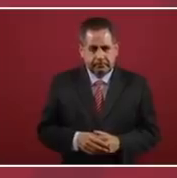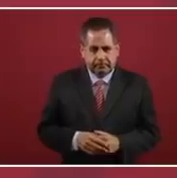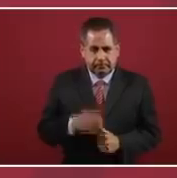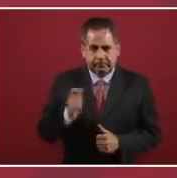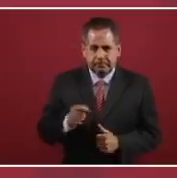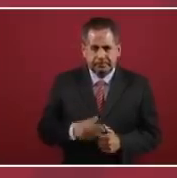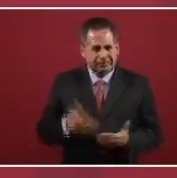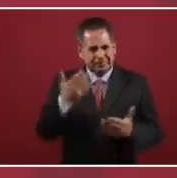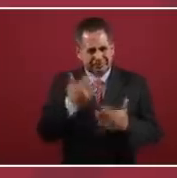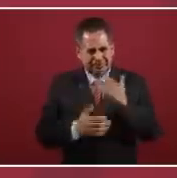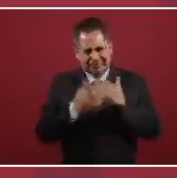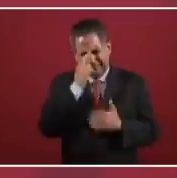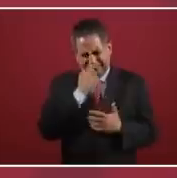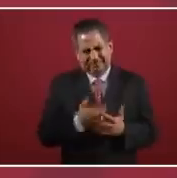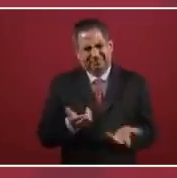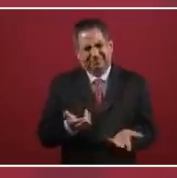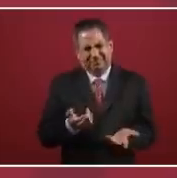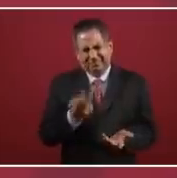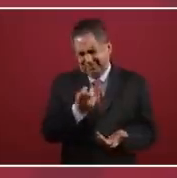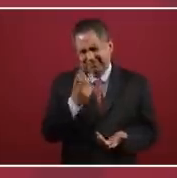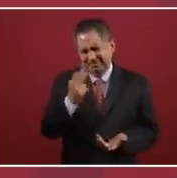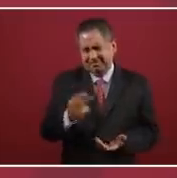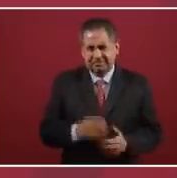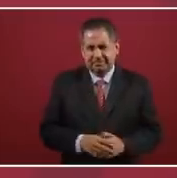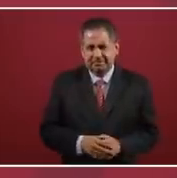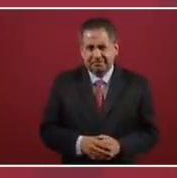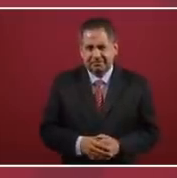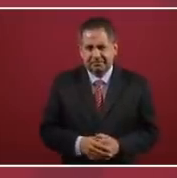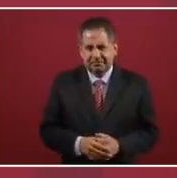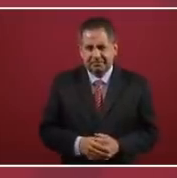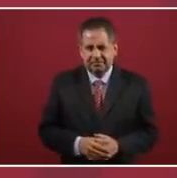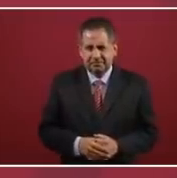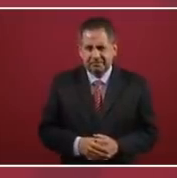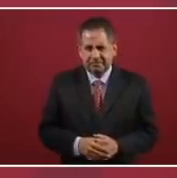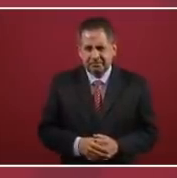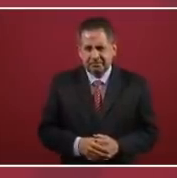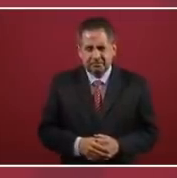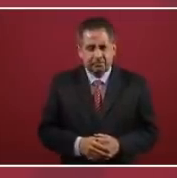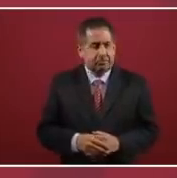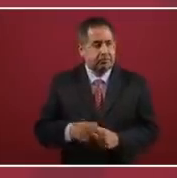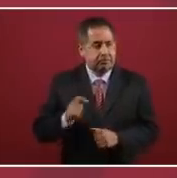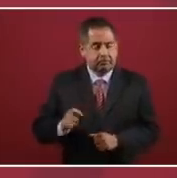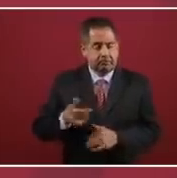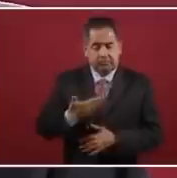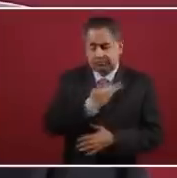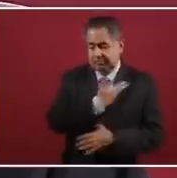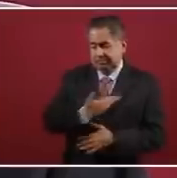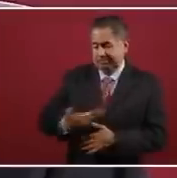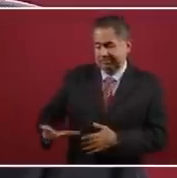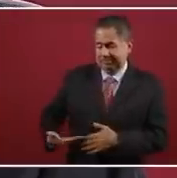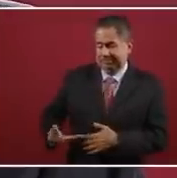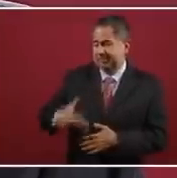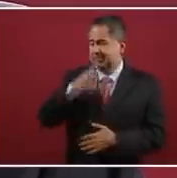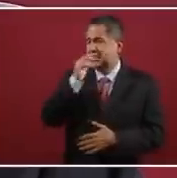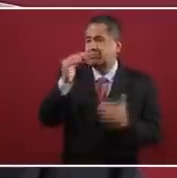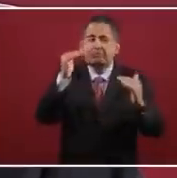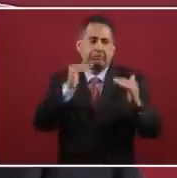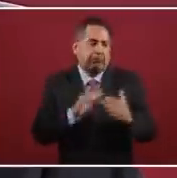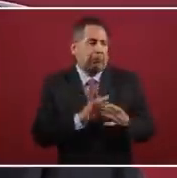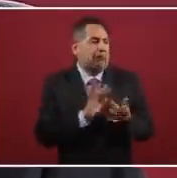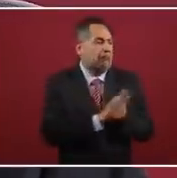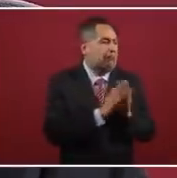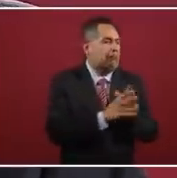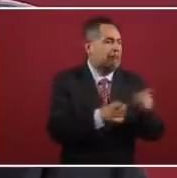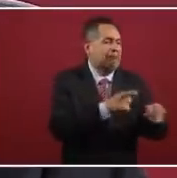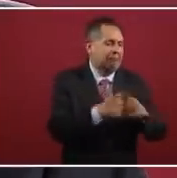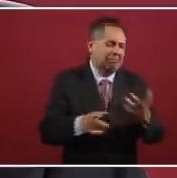una falta de respeto, ¿no?, a la investidura presidencial y a todo